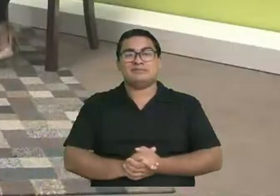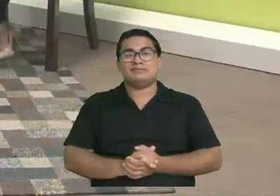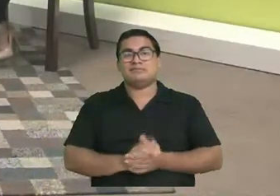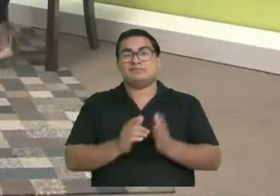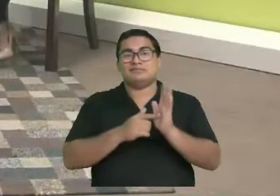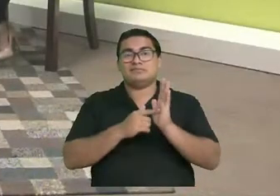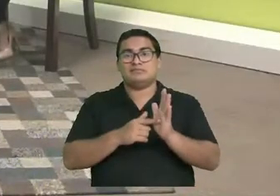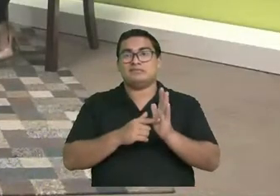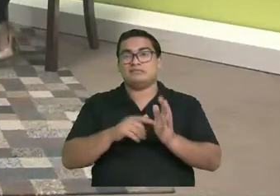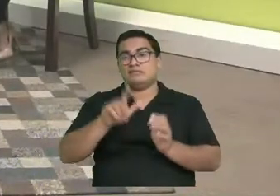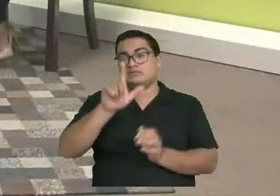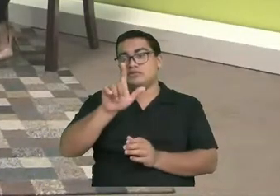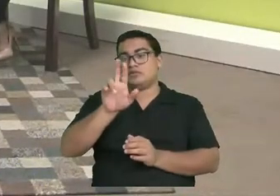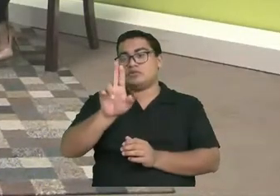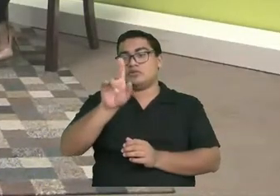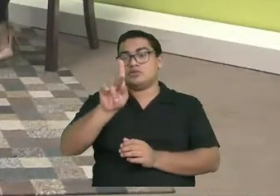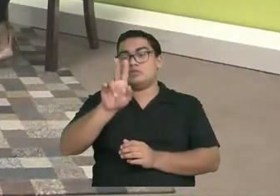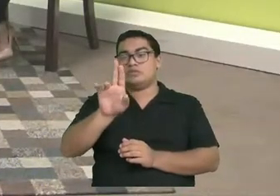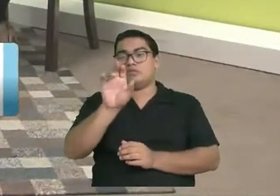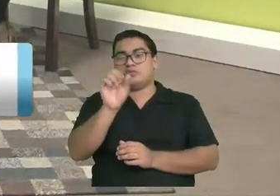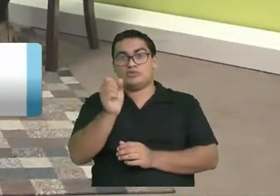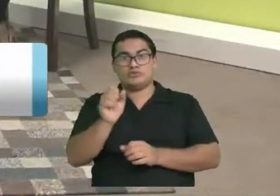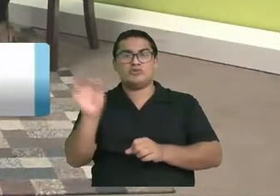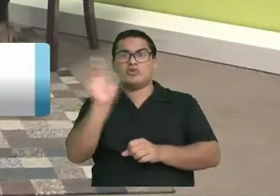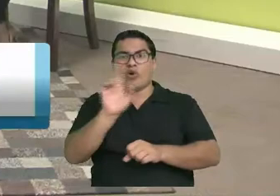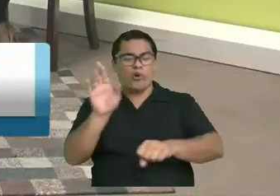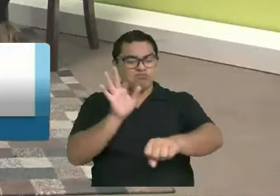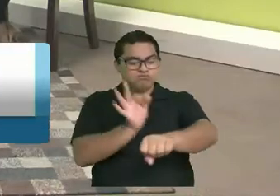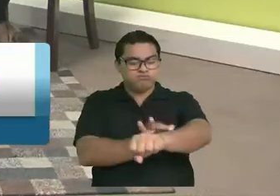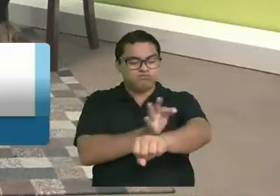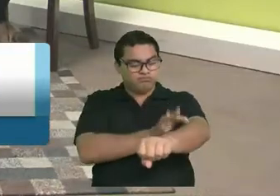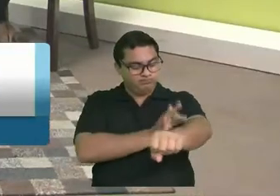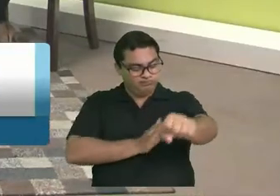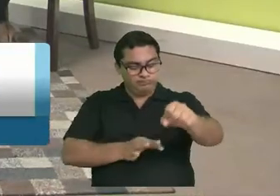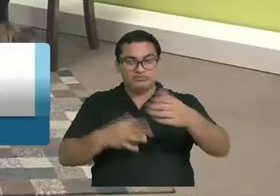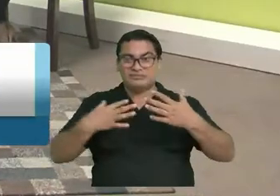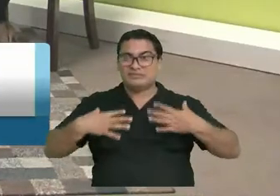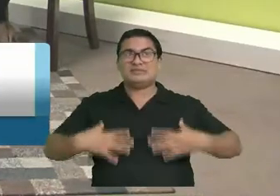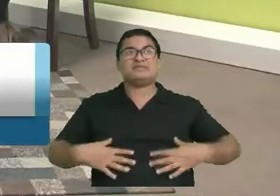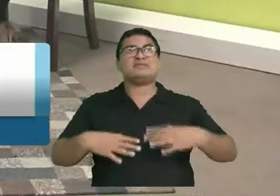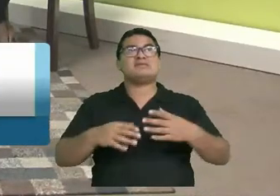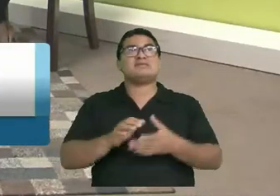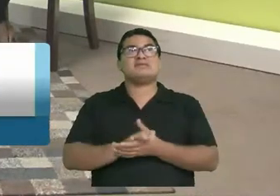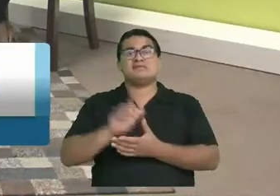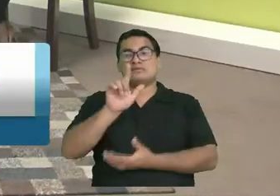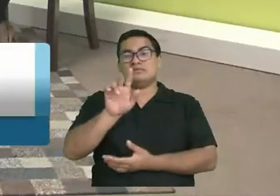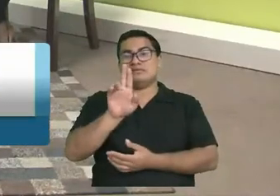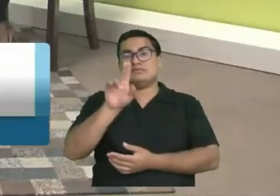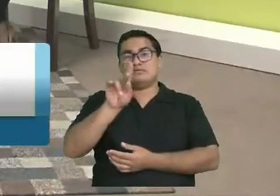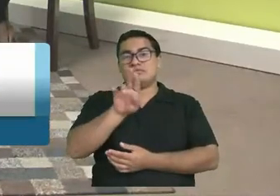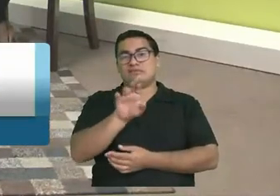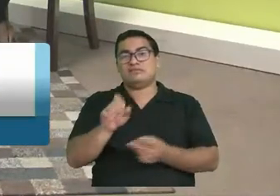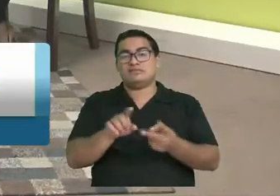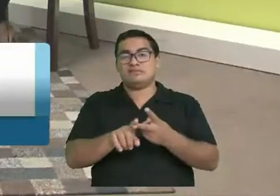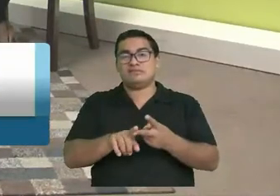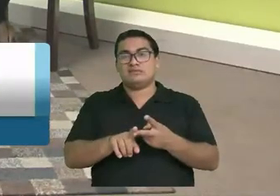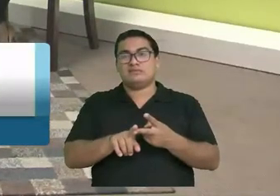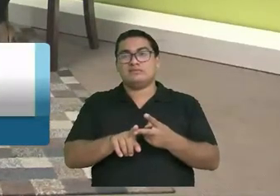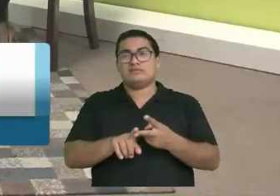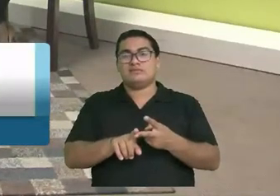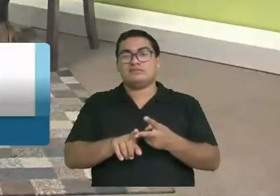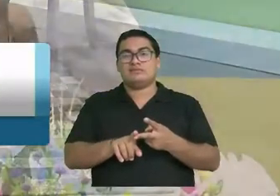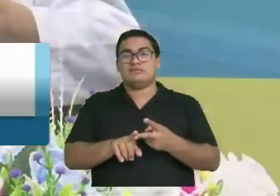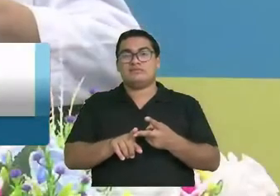por ejemplo, el lupus. Así es. ¿El lupus qué otra enfermedad? Dentro de las enfermedades, las más comunes son el lupus, el síndrome de Sjögren, la